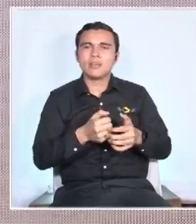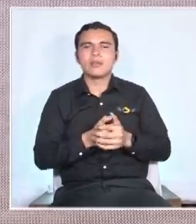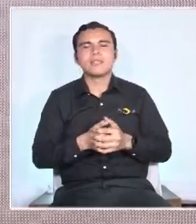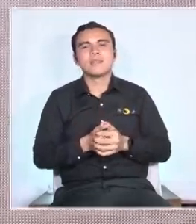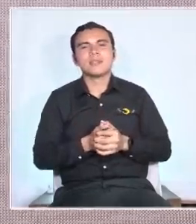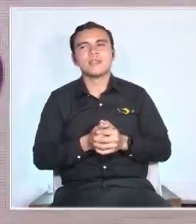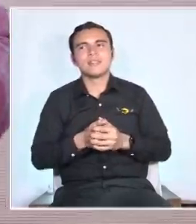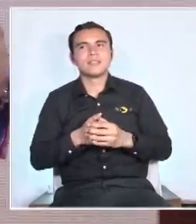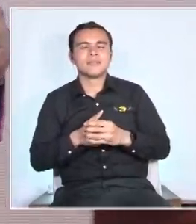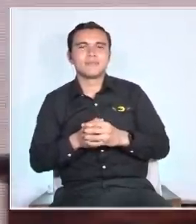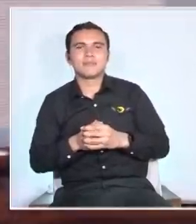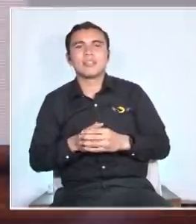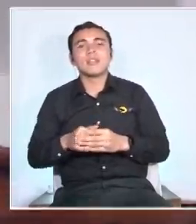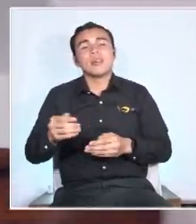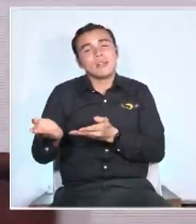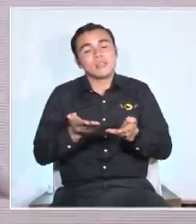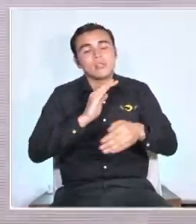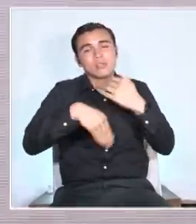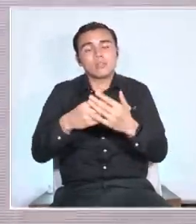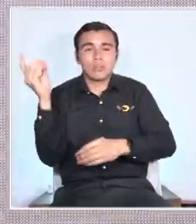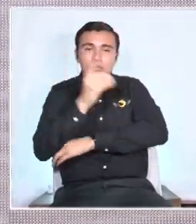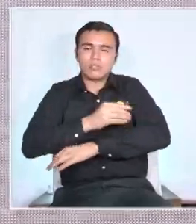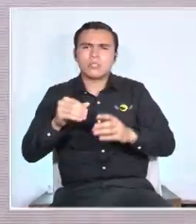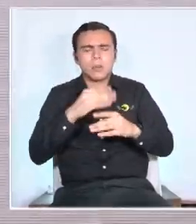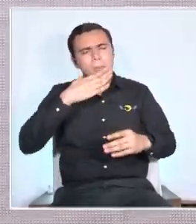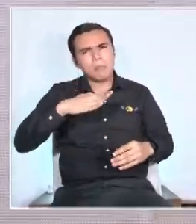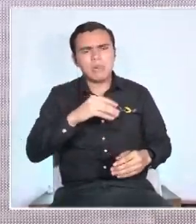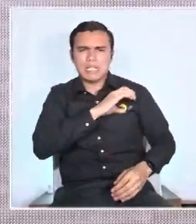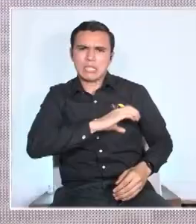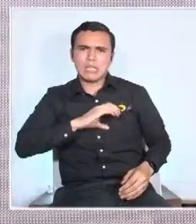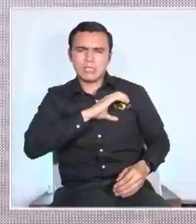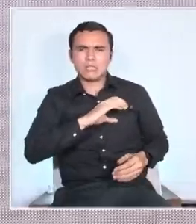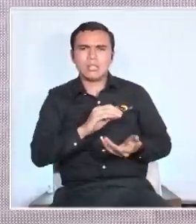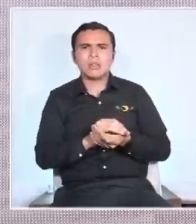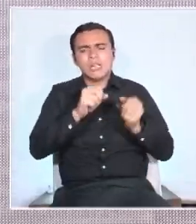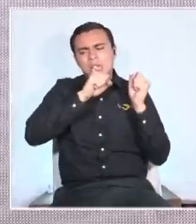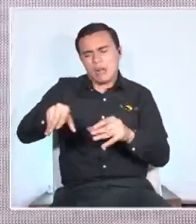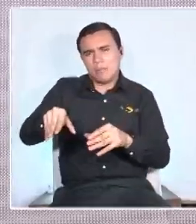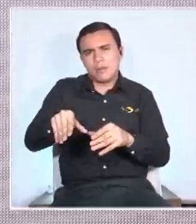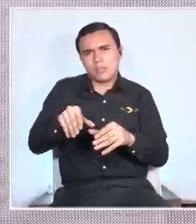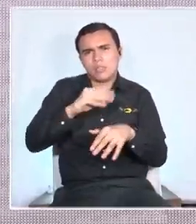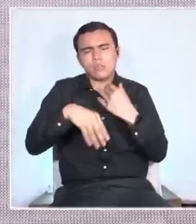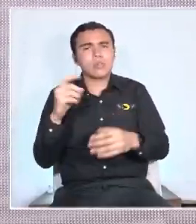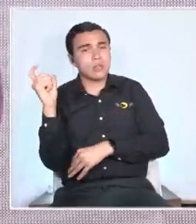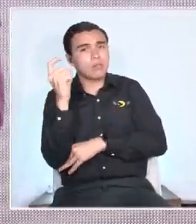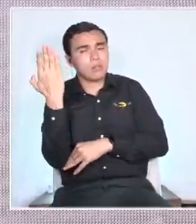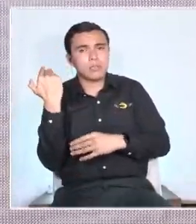a los servicios todos los fines de semana, cuando tienes mal carácter, echas a perder lo que ya habías